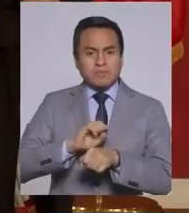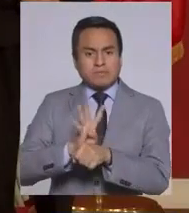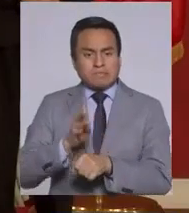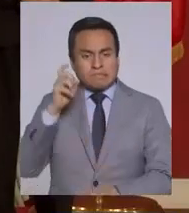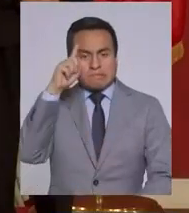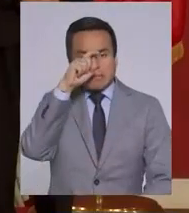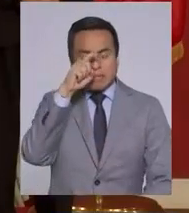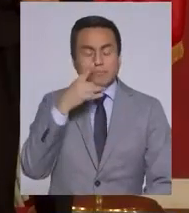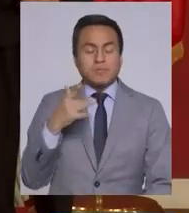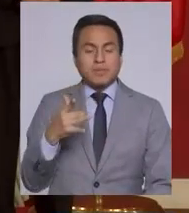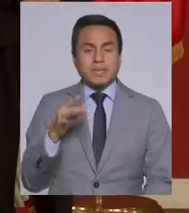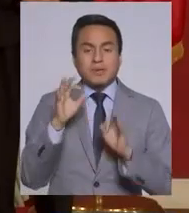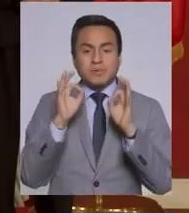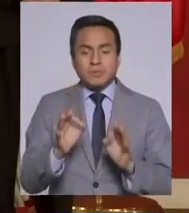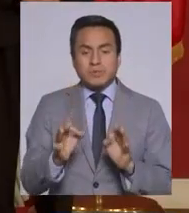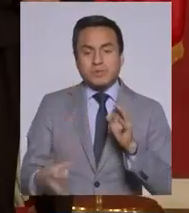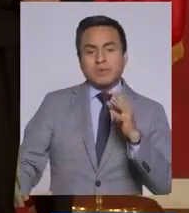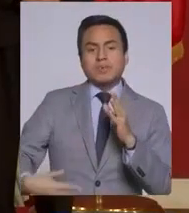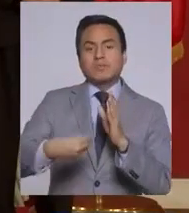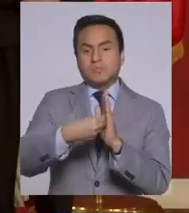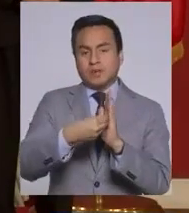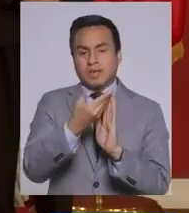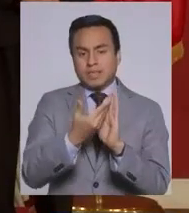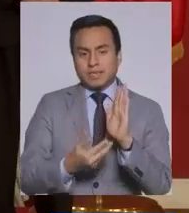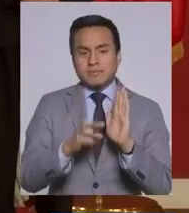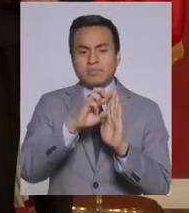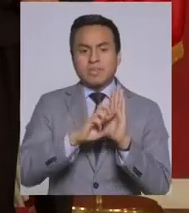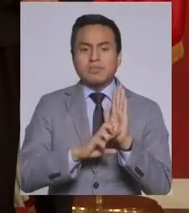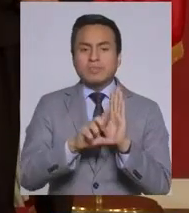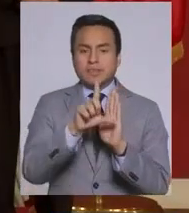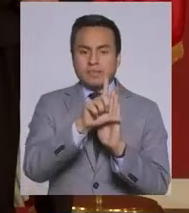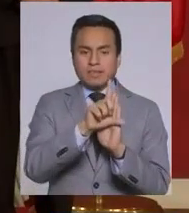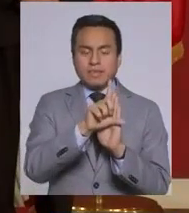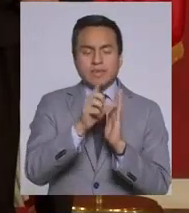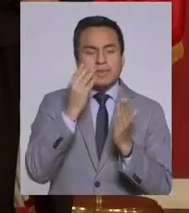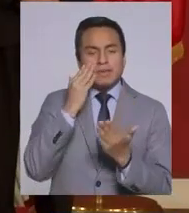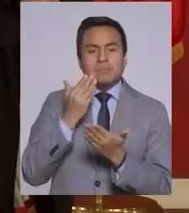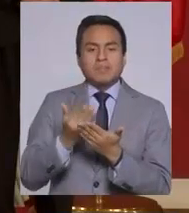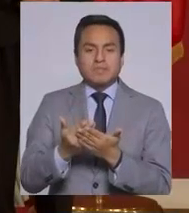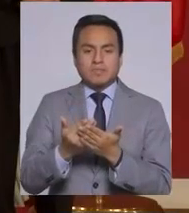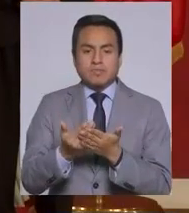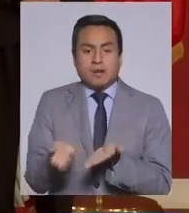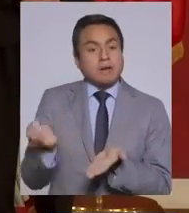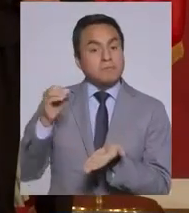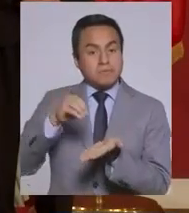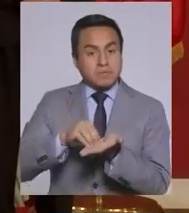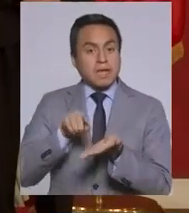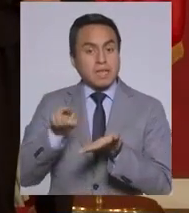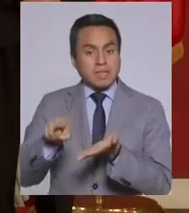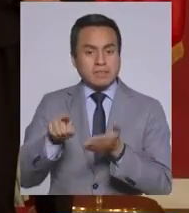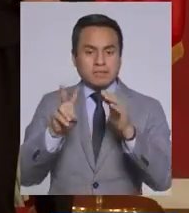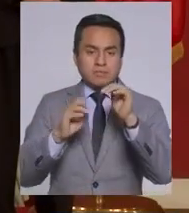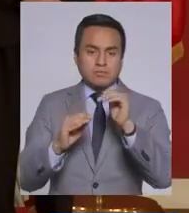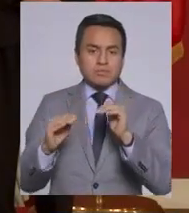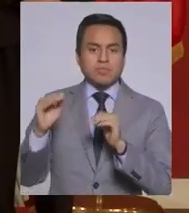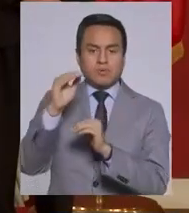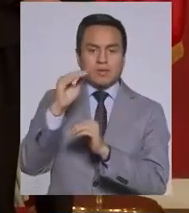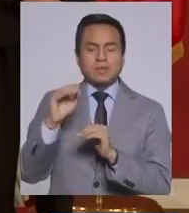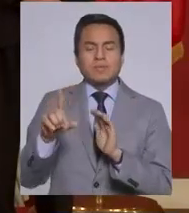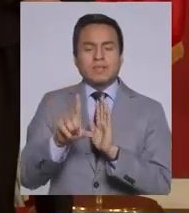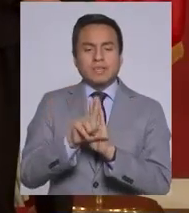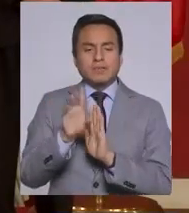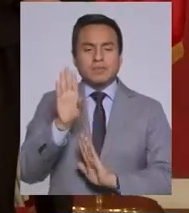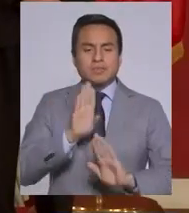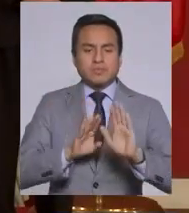van a estar incorporadas a este proyecto de ley y con un beneficio adicional por sobre lo que establece la